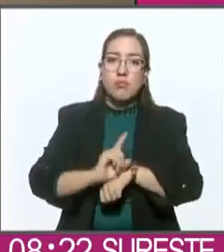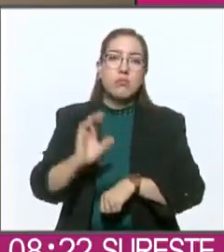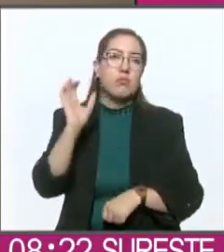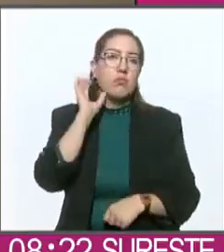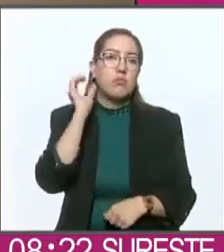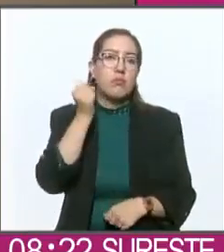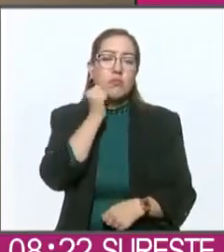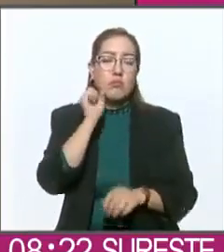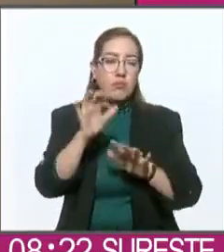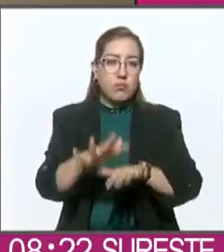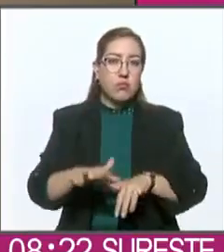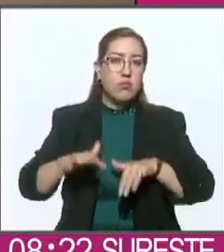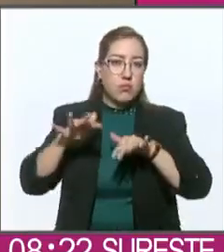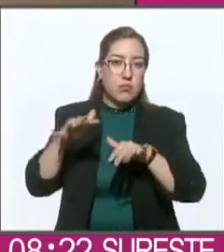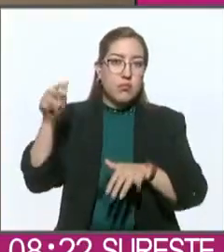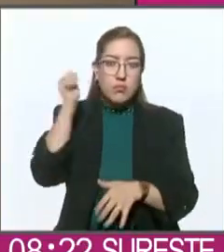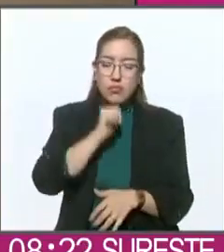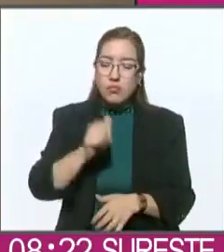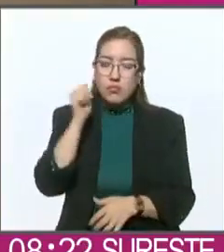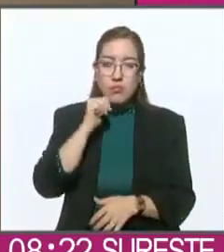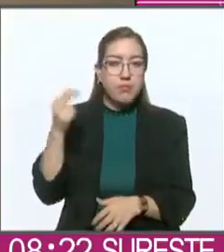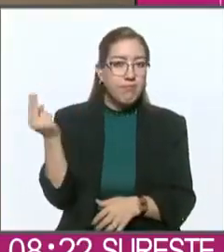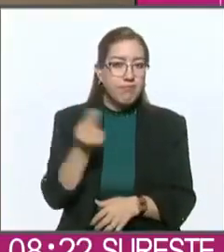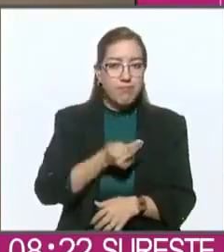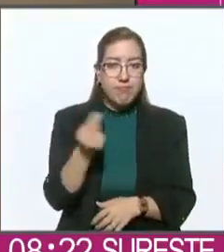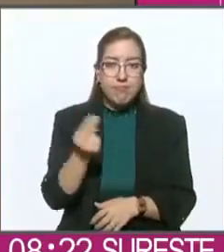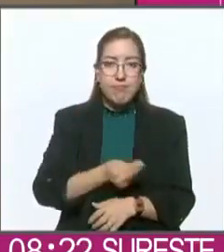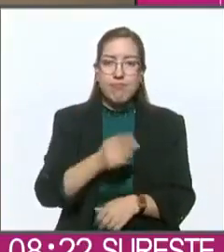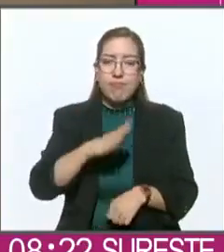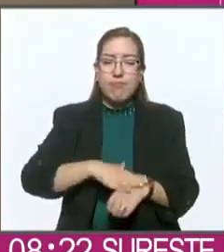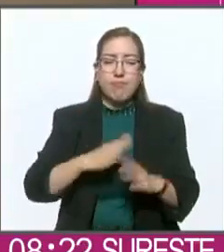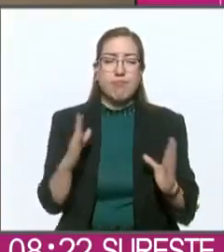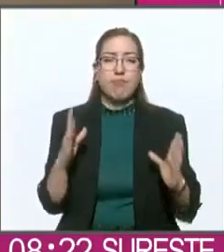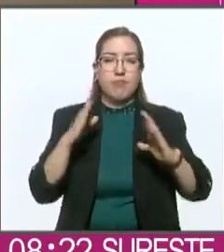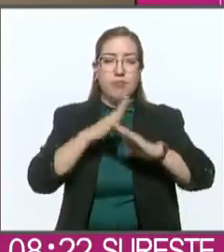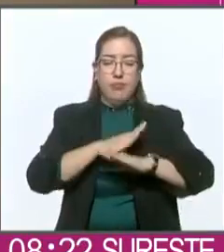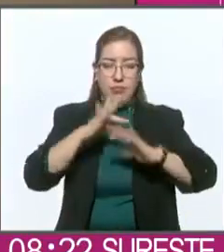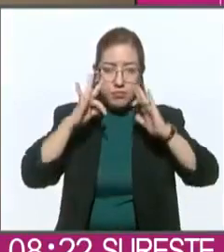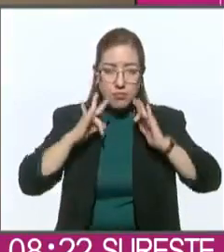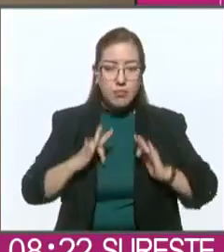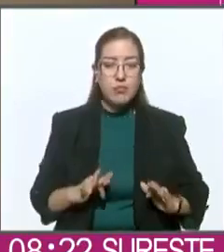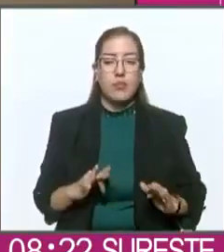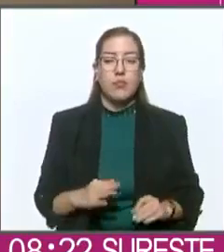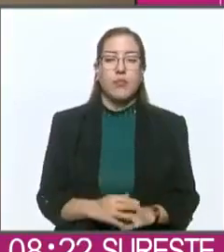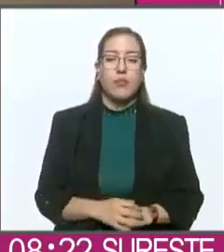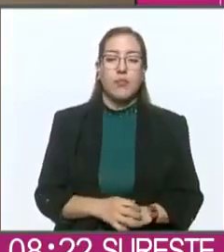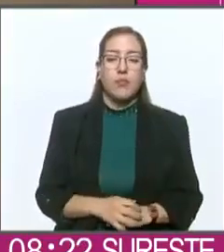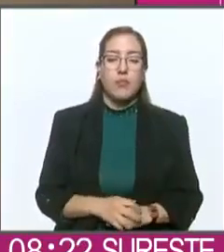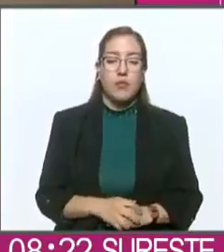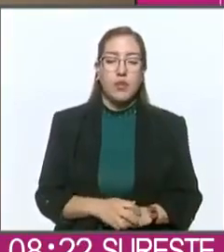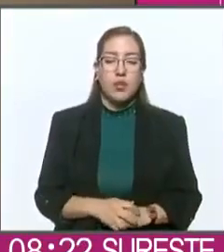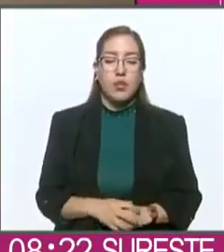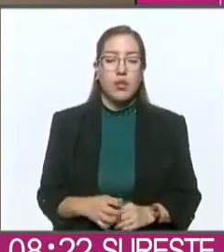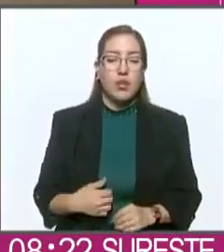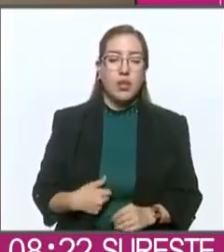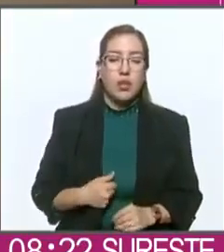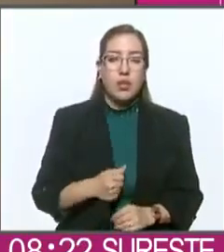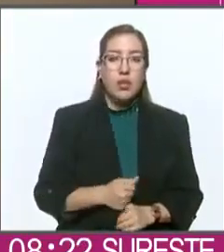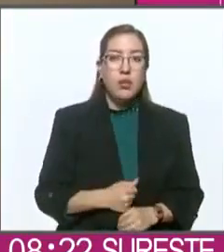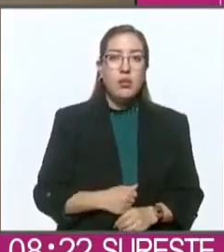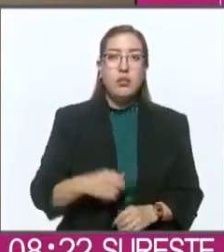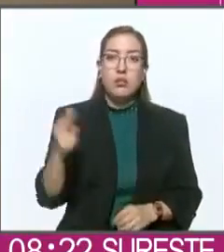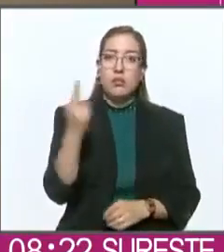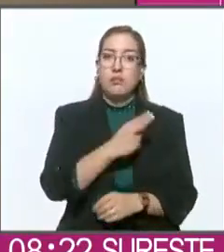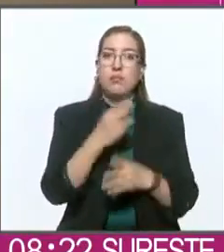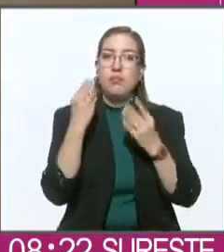República. Vamos a requerir mucha templanza. Y vamos a requerir también mucha